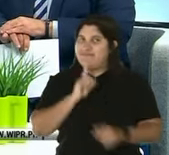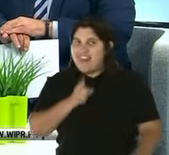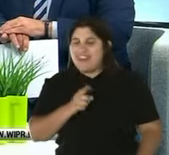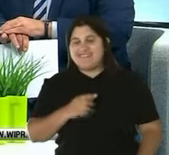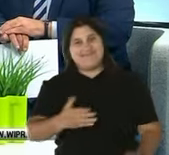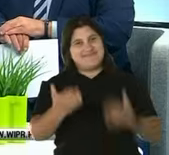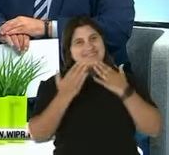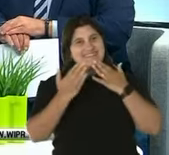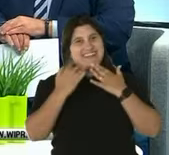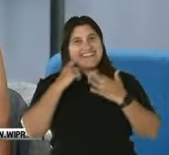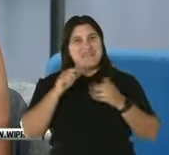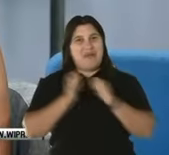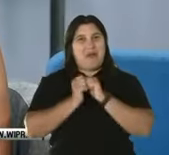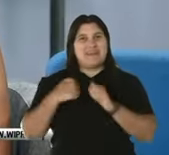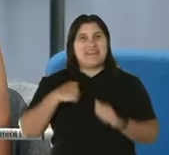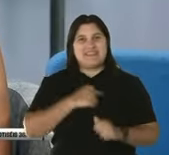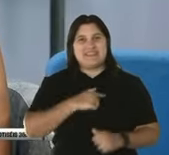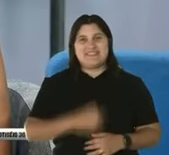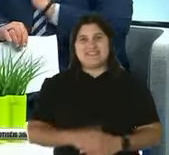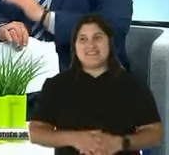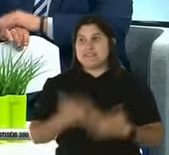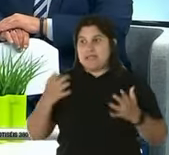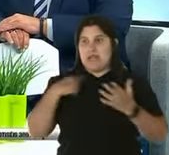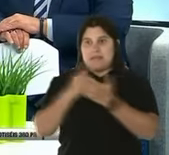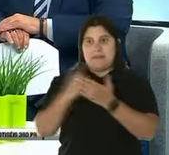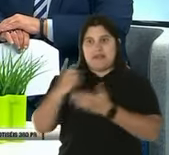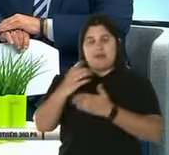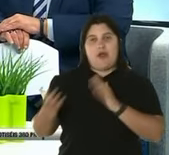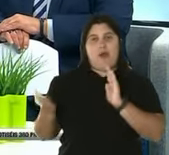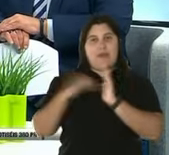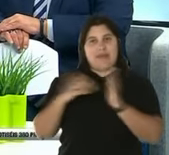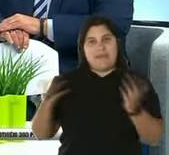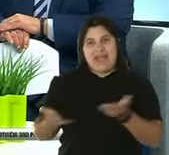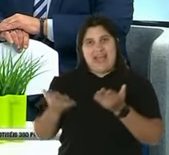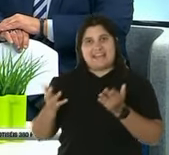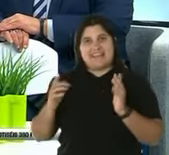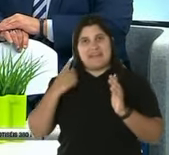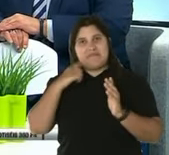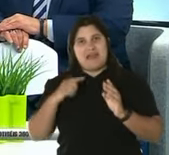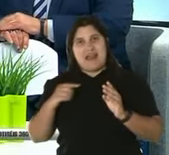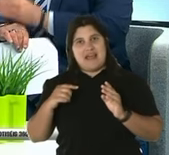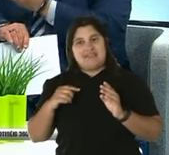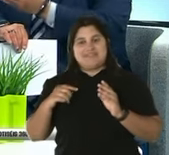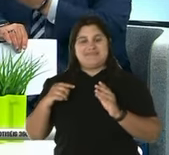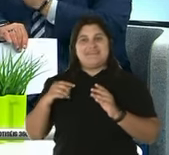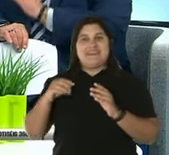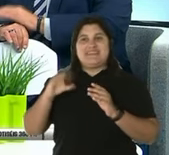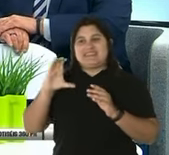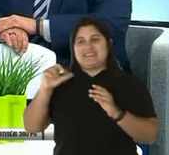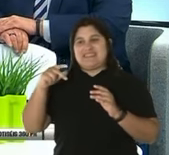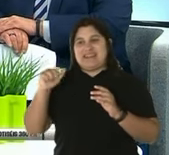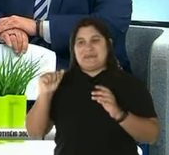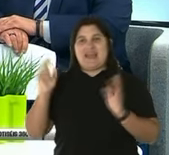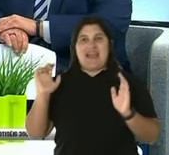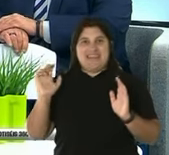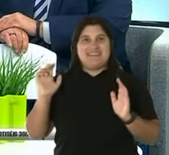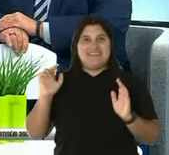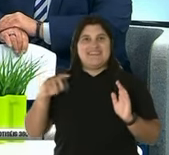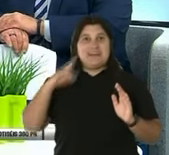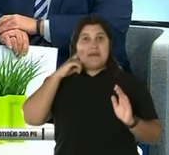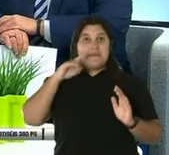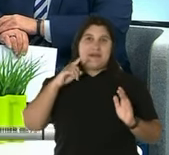David Muchas gracias Cynthia por acompañarnos ya la semana que viene nos tendremos nuevamente acá a los contadores públicos autorizados que muy bien ustedes tienen la